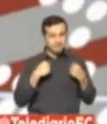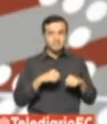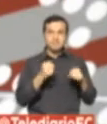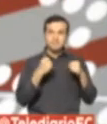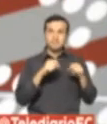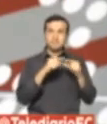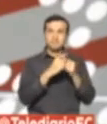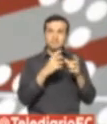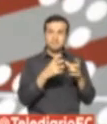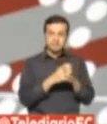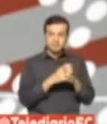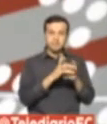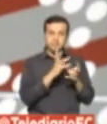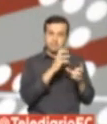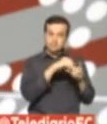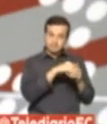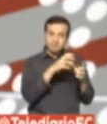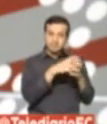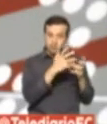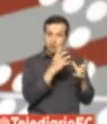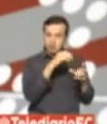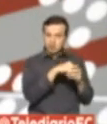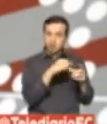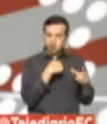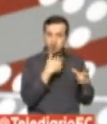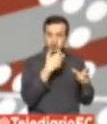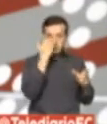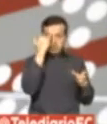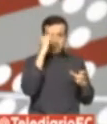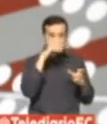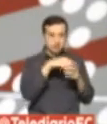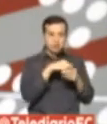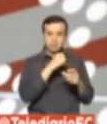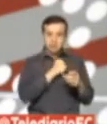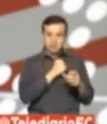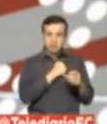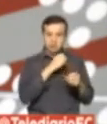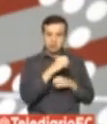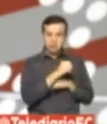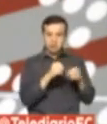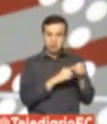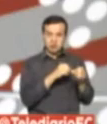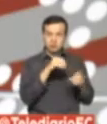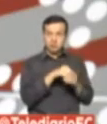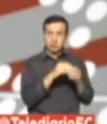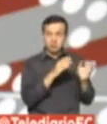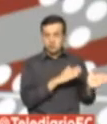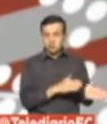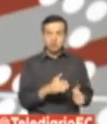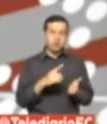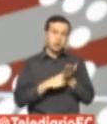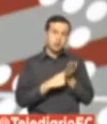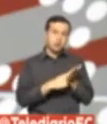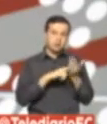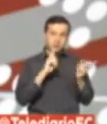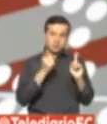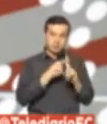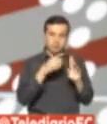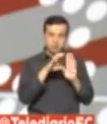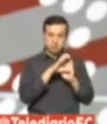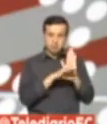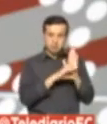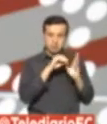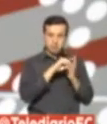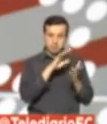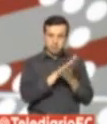conformación de la bancada BIN. Es más, fue en la oficina privada mía en donde se hizo la constitución